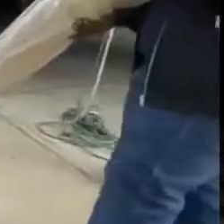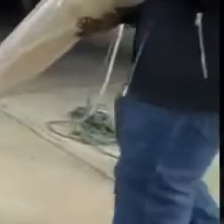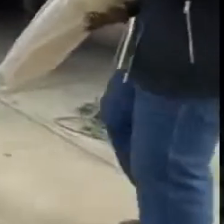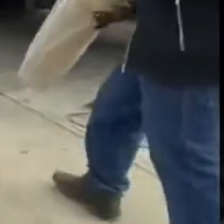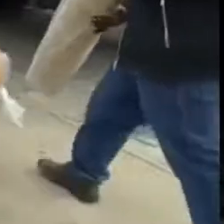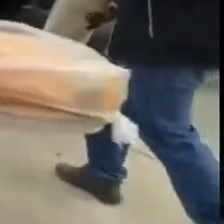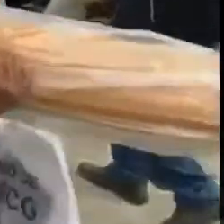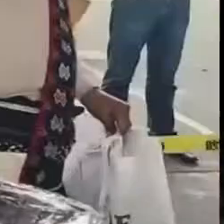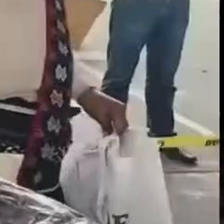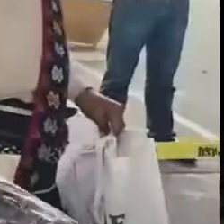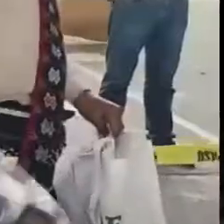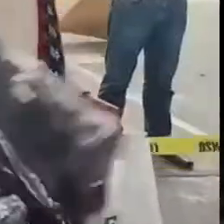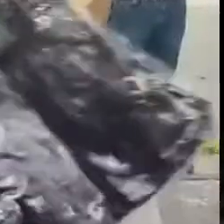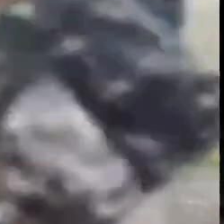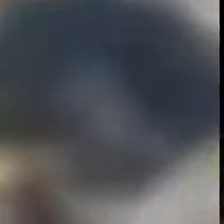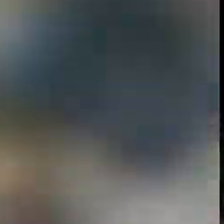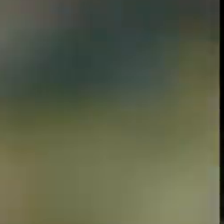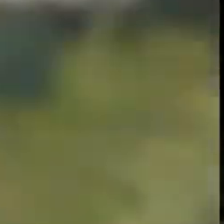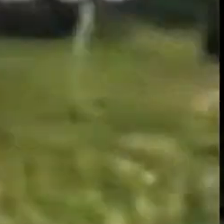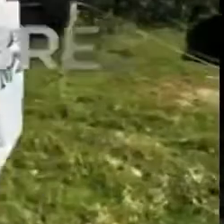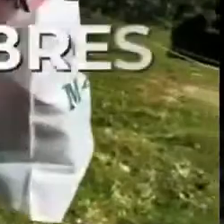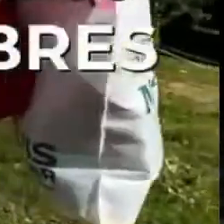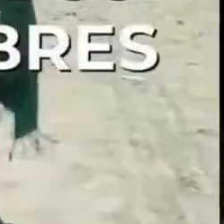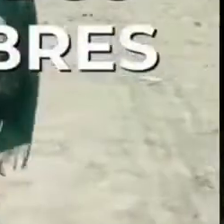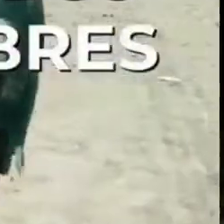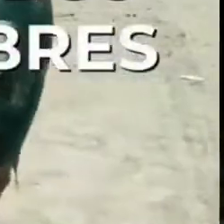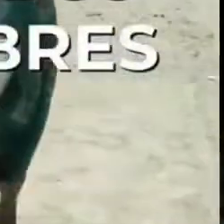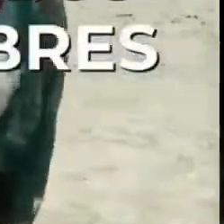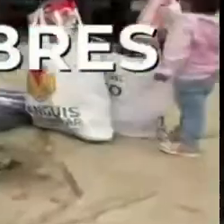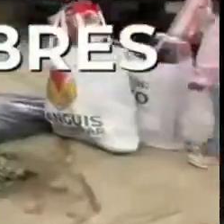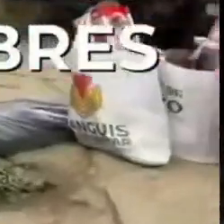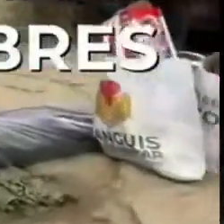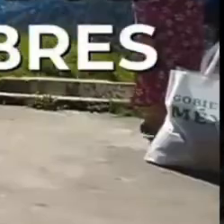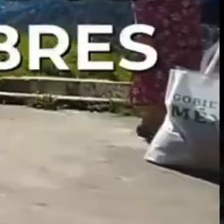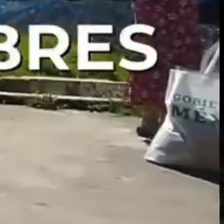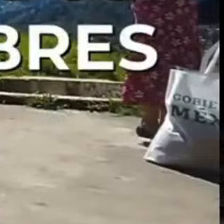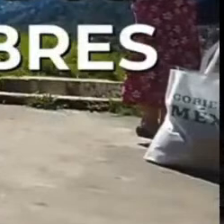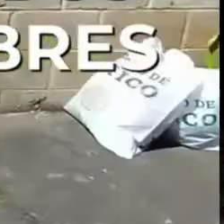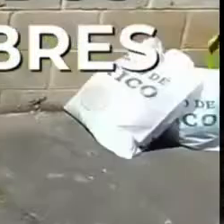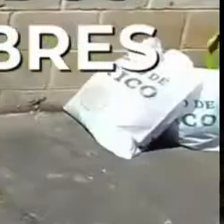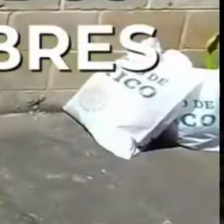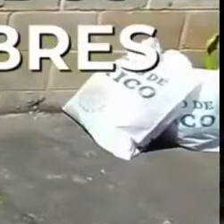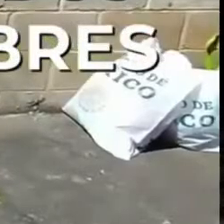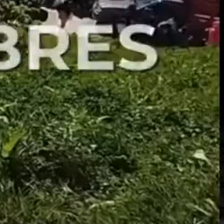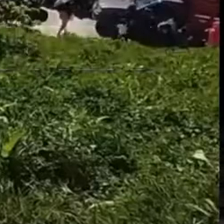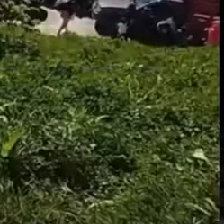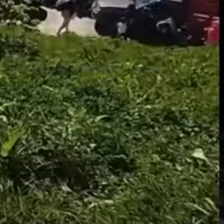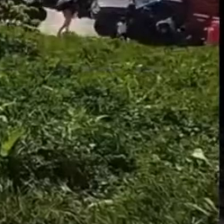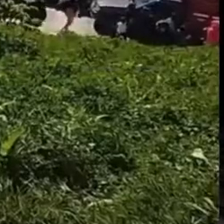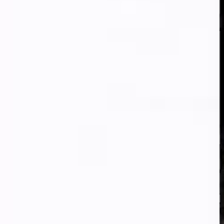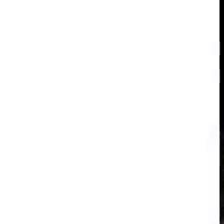de esta forma cumplimos con encomienda de por el bien de todos primero los pobres